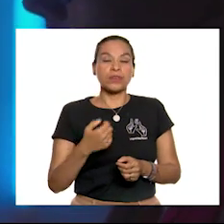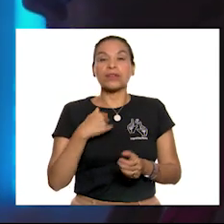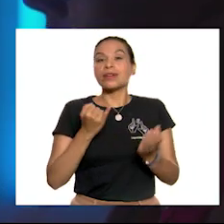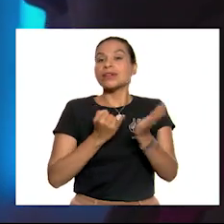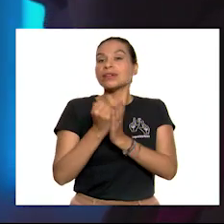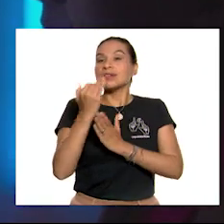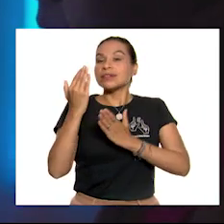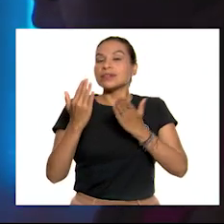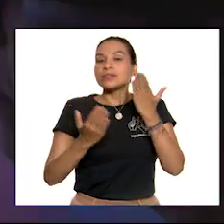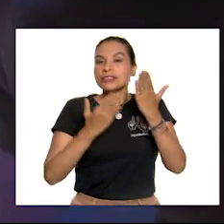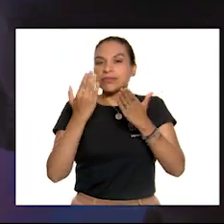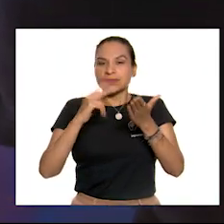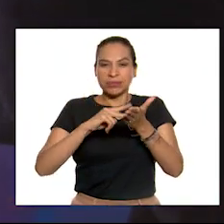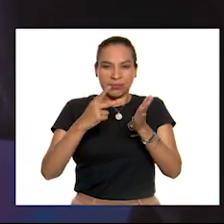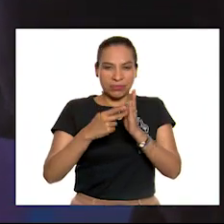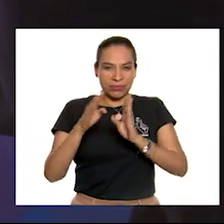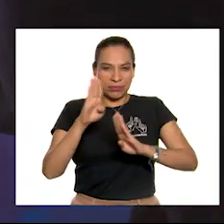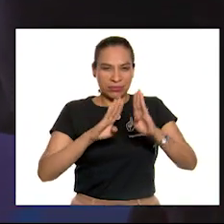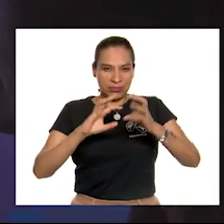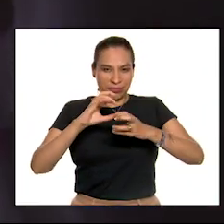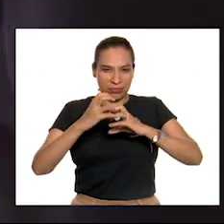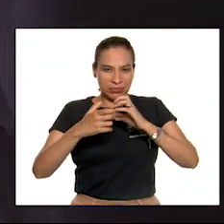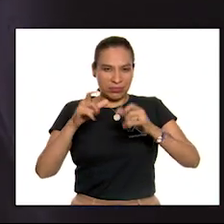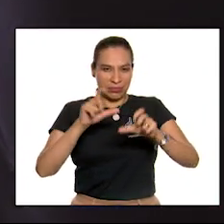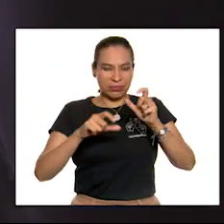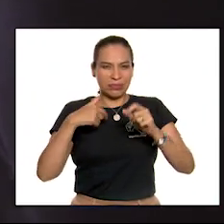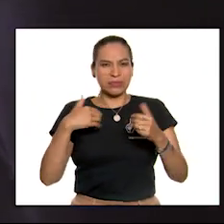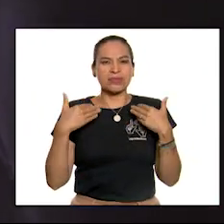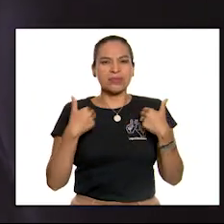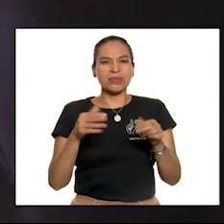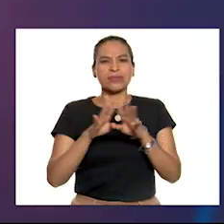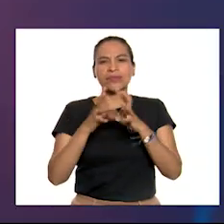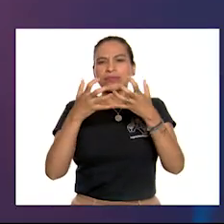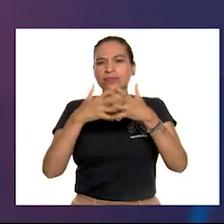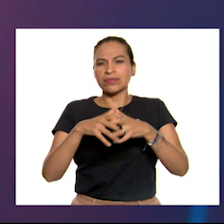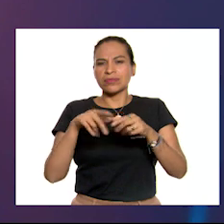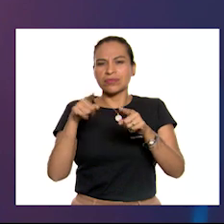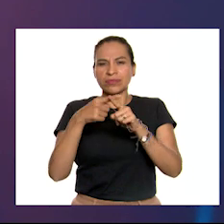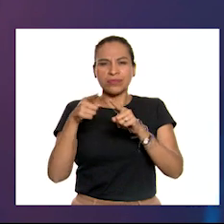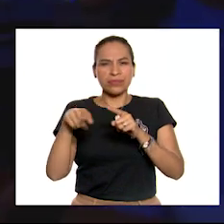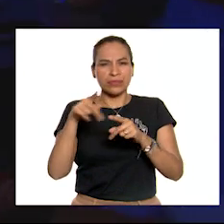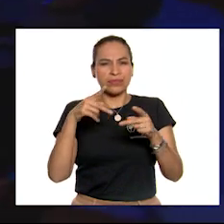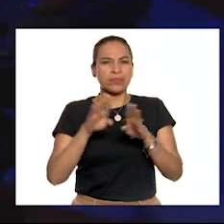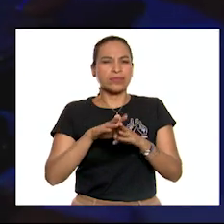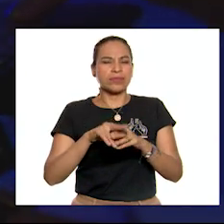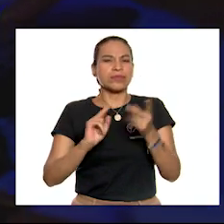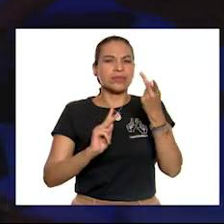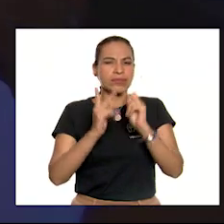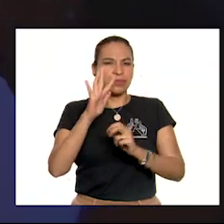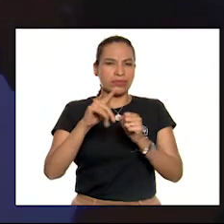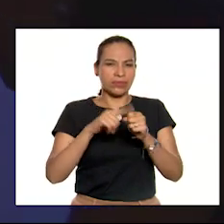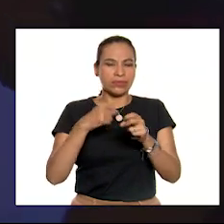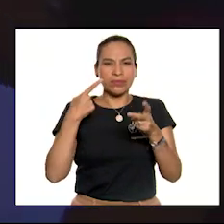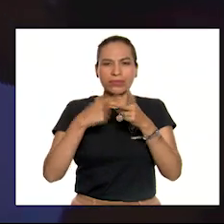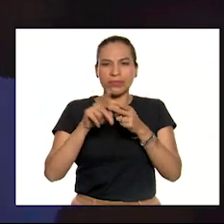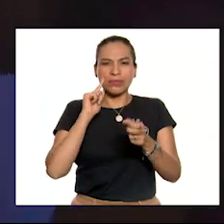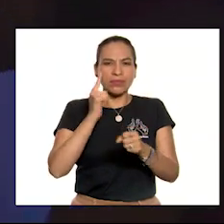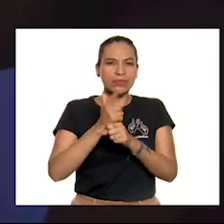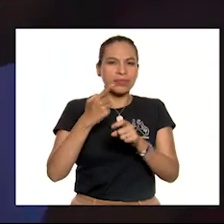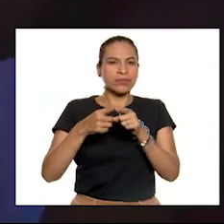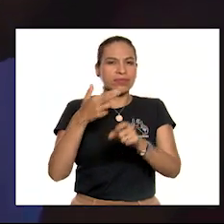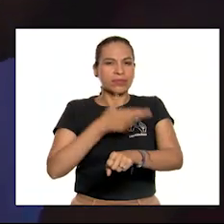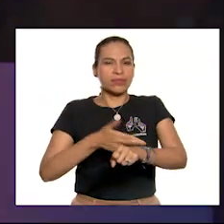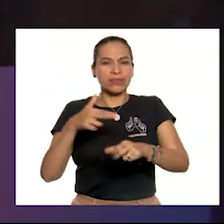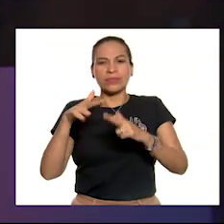Decidí estudiar ingeniería bioquímica porque me ayudó a entender cómo funcionaban los seres vivos. Pero también empezó mi camino para descubrir soluciones